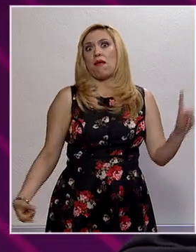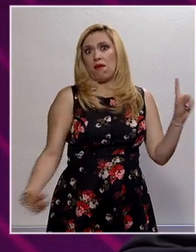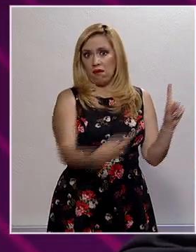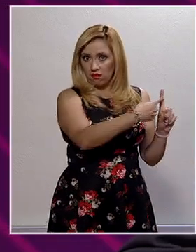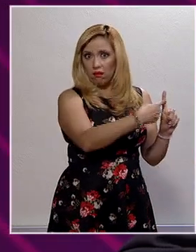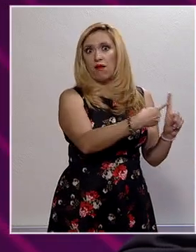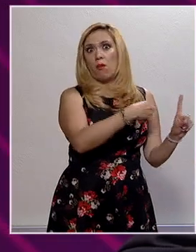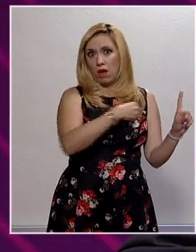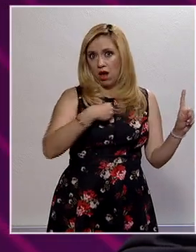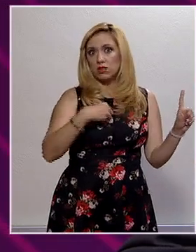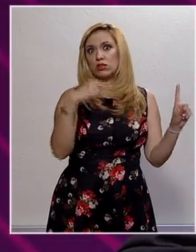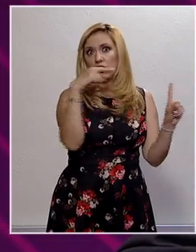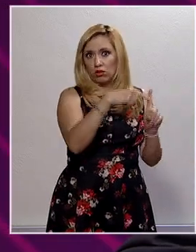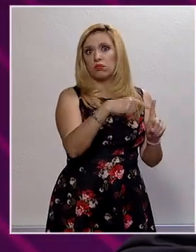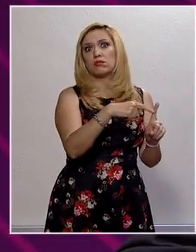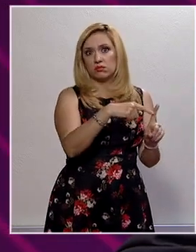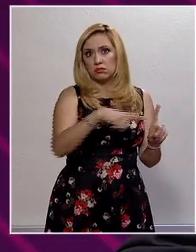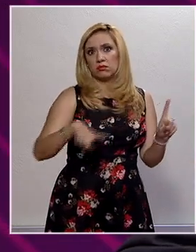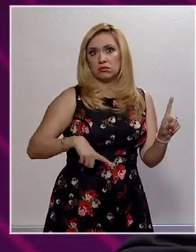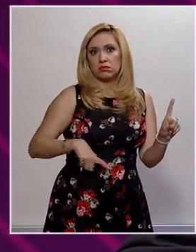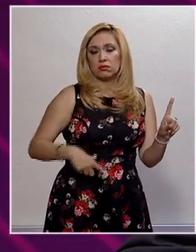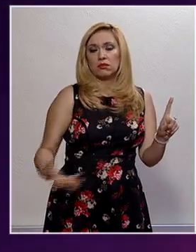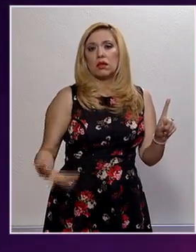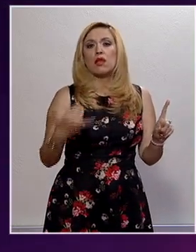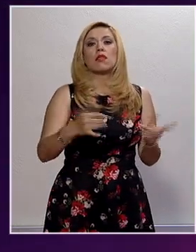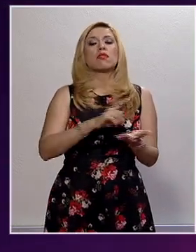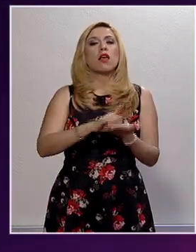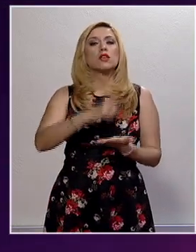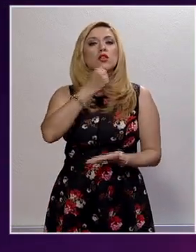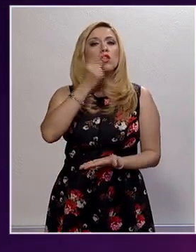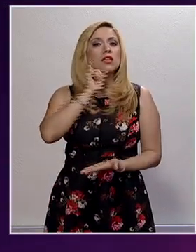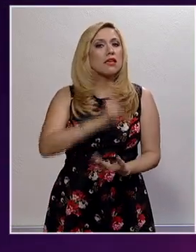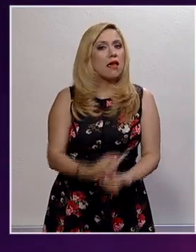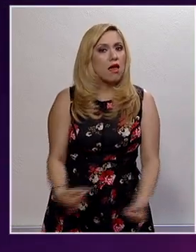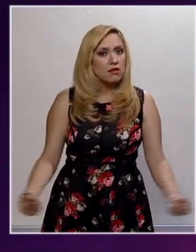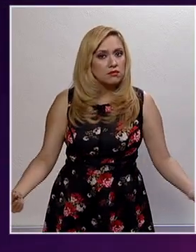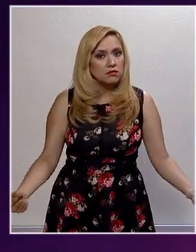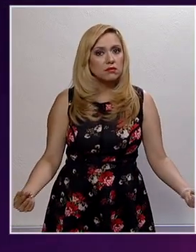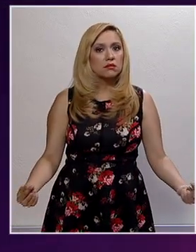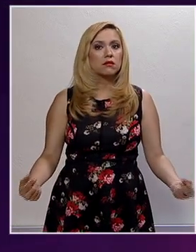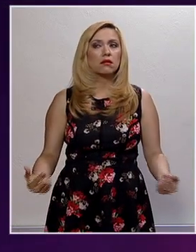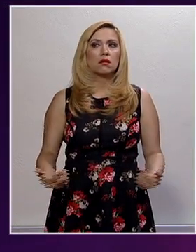cabo, ¿no? Que es del Estado, ¿no? Y también los derechos de las niñas, porque